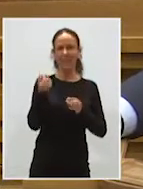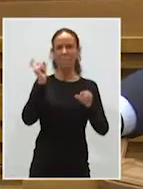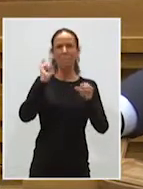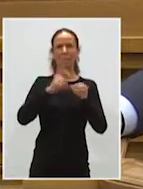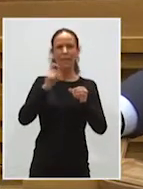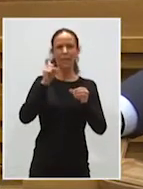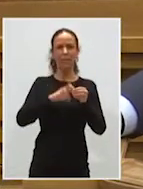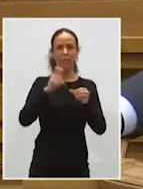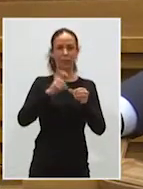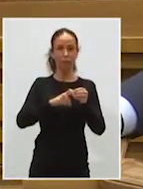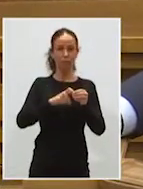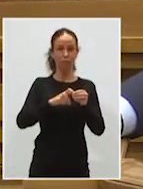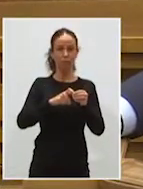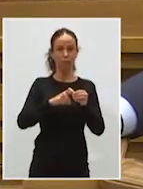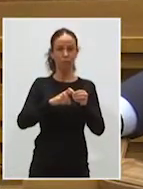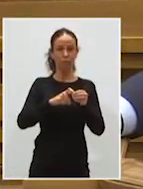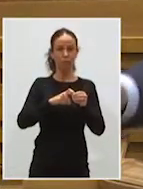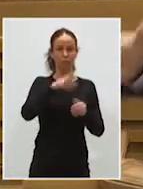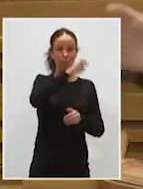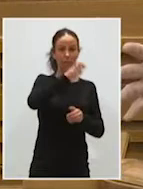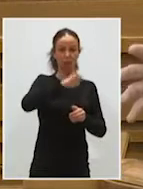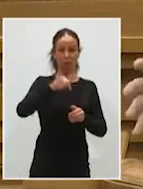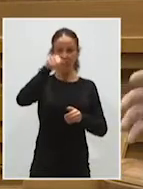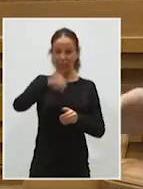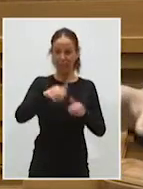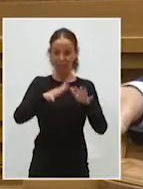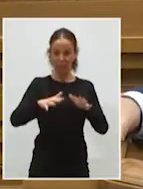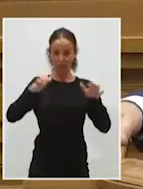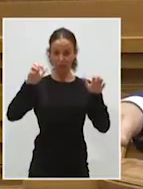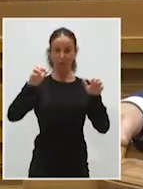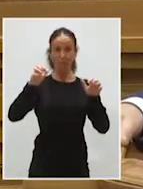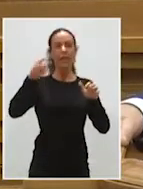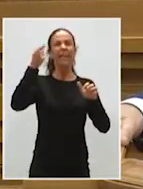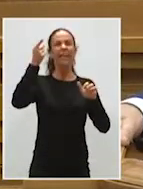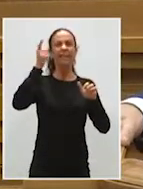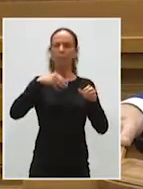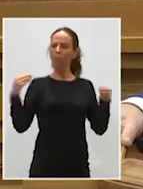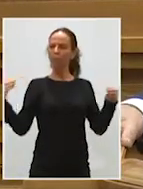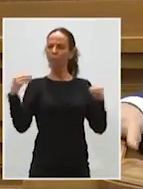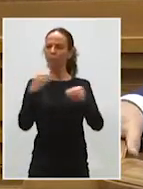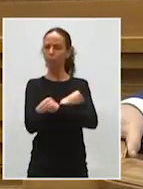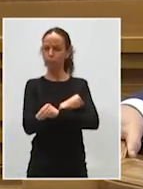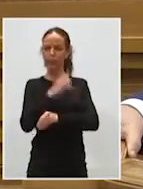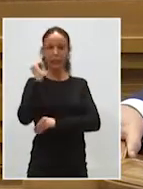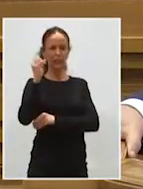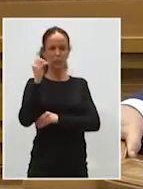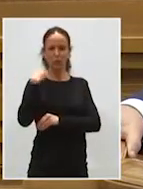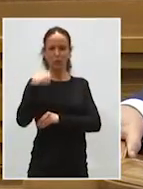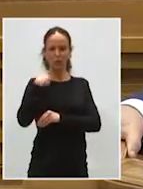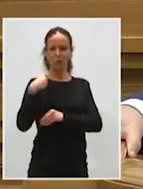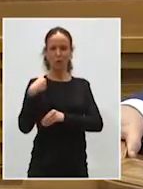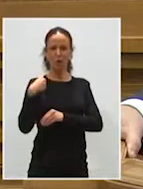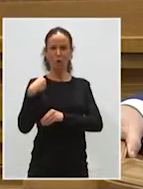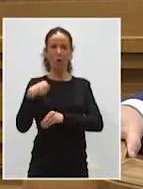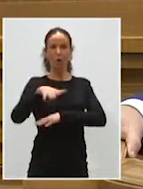regular ahora sus temperaturas tengan que apagar las luces de sus escaparates o que tengan que hacer inversiones para adecuar las instalaciones por eso ha insistido